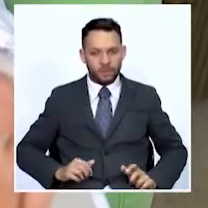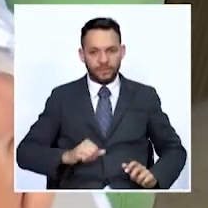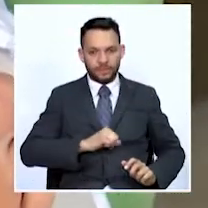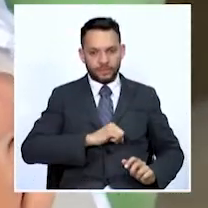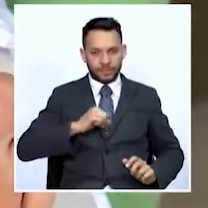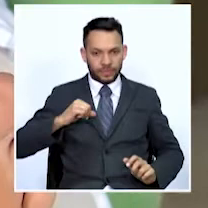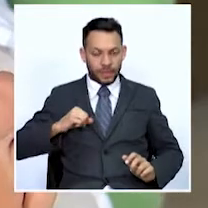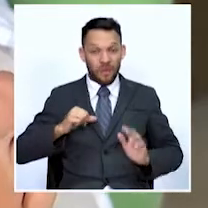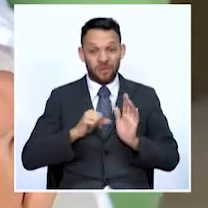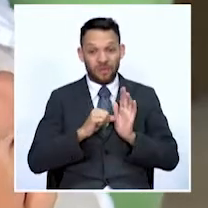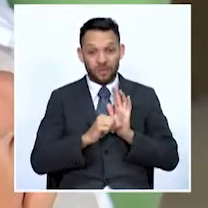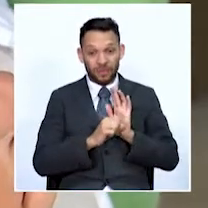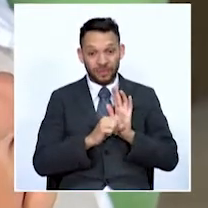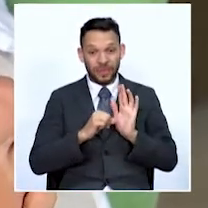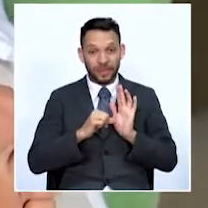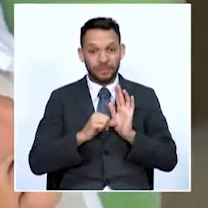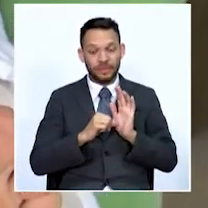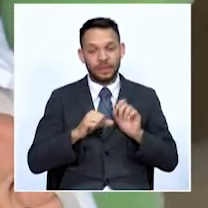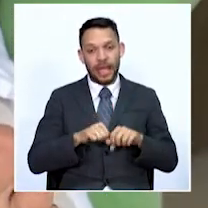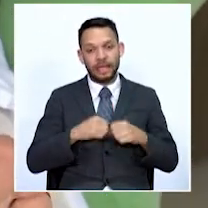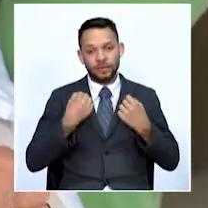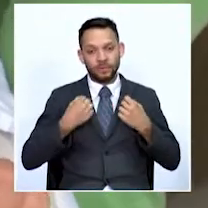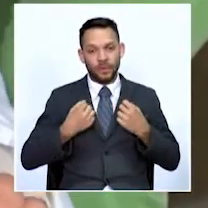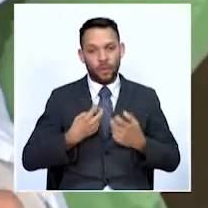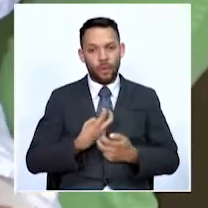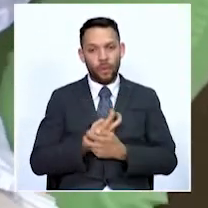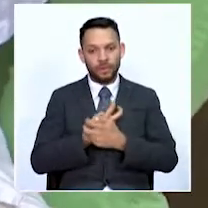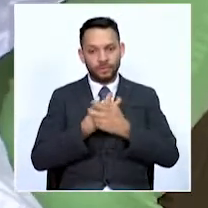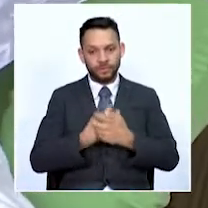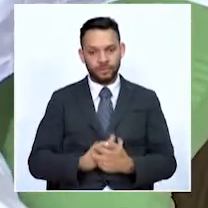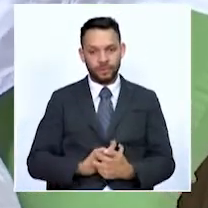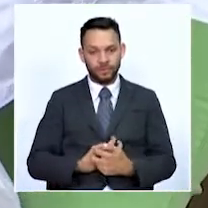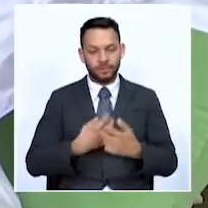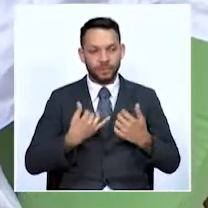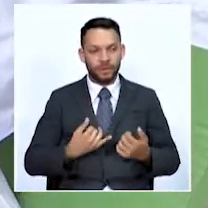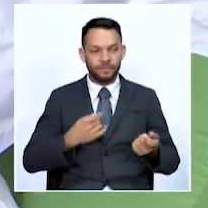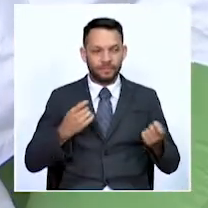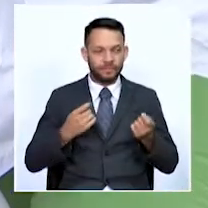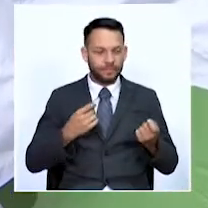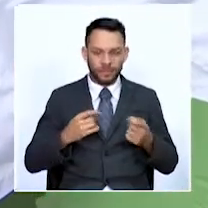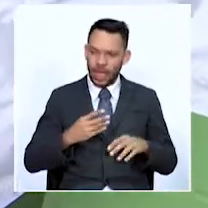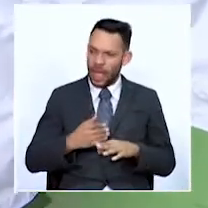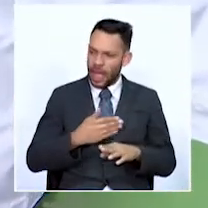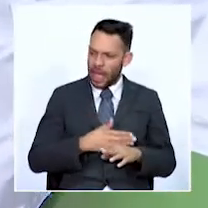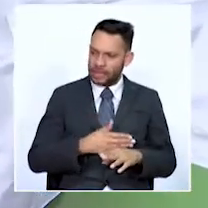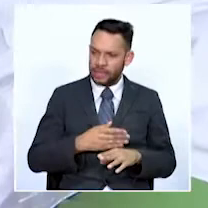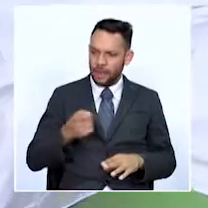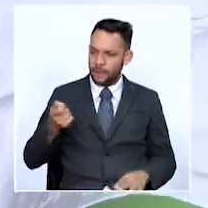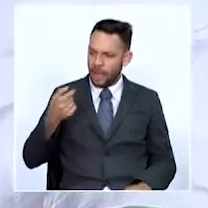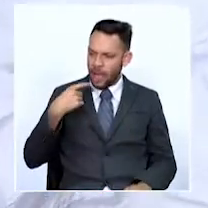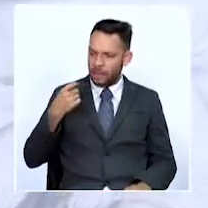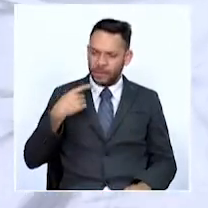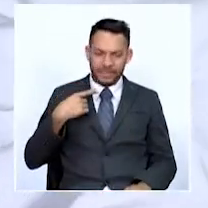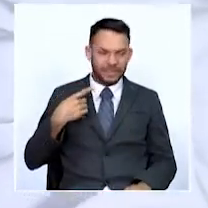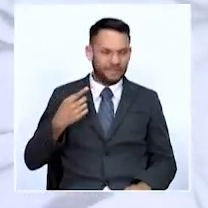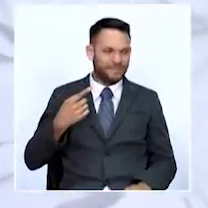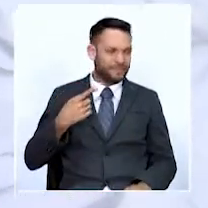donde empezamos a hacer un tratamiento complementario, porque así como ella en su momento dijo, no toleré la metotrexate o